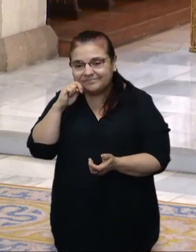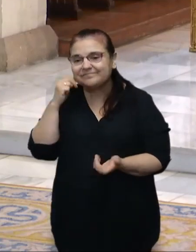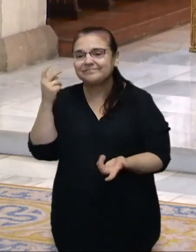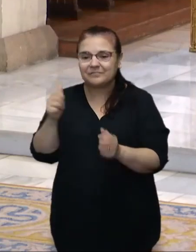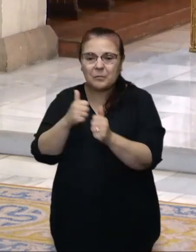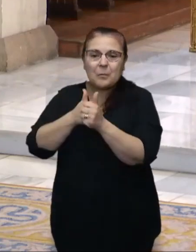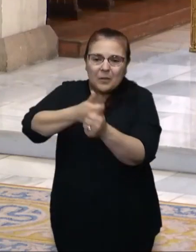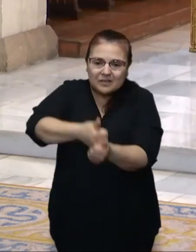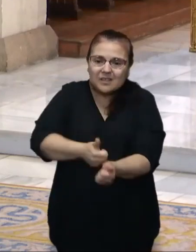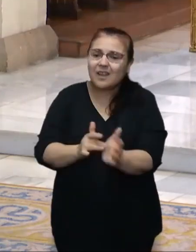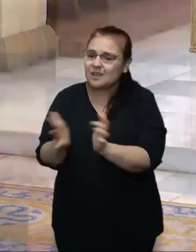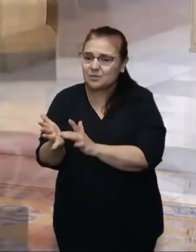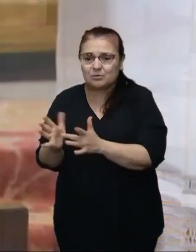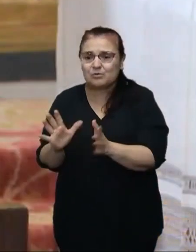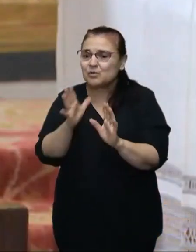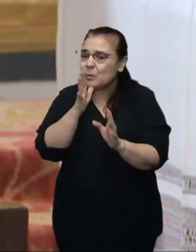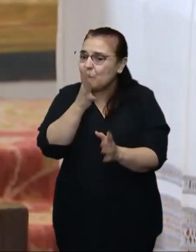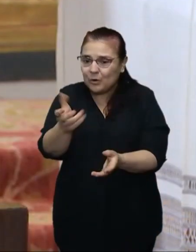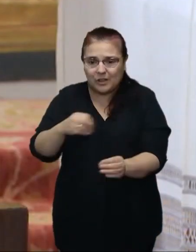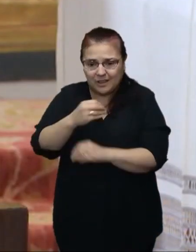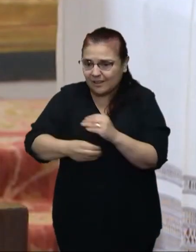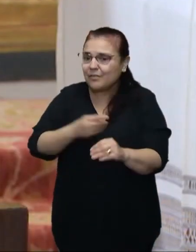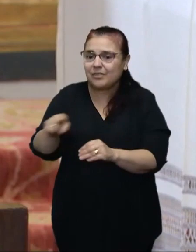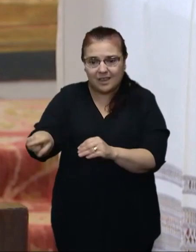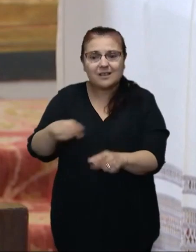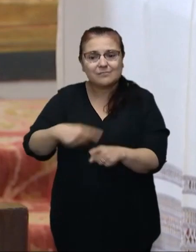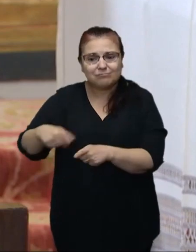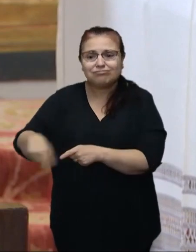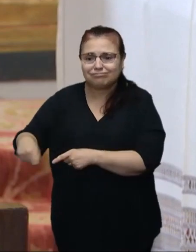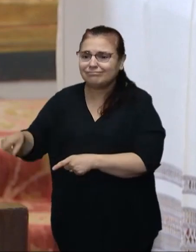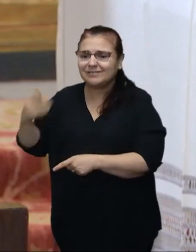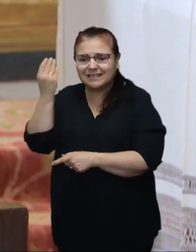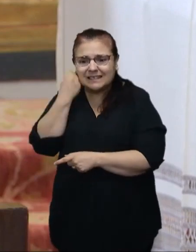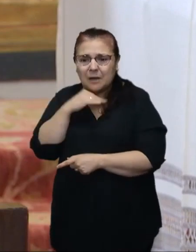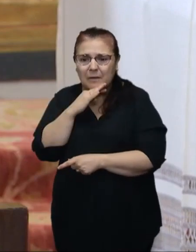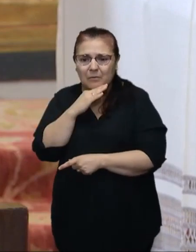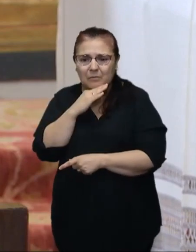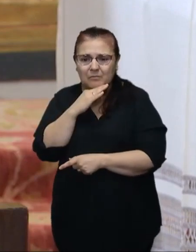Jesús, porque hacía tales cosas en sábado.